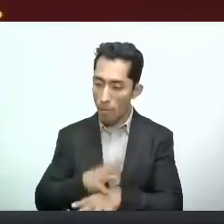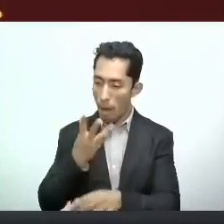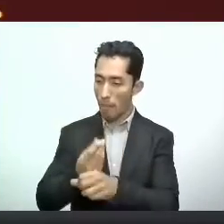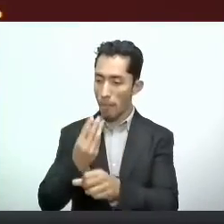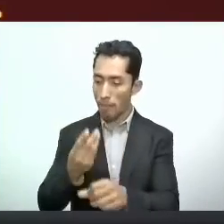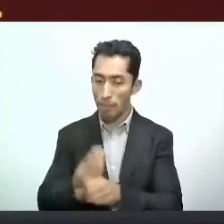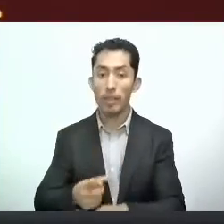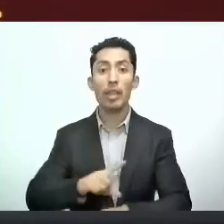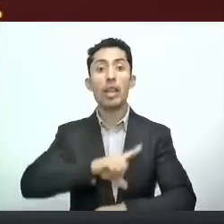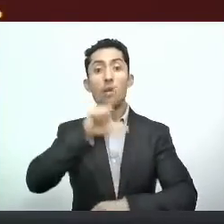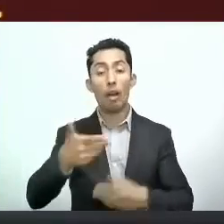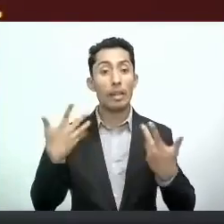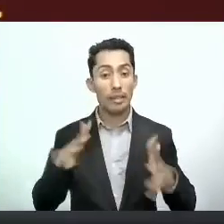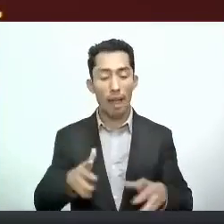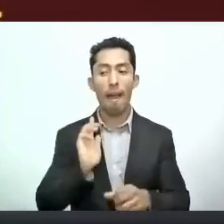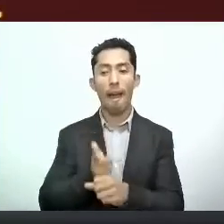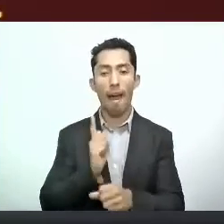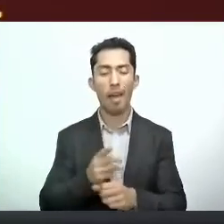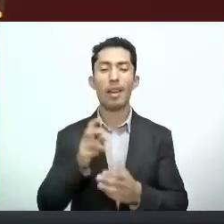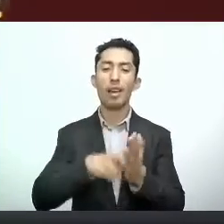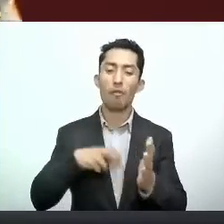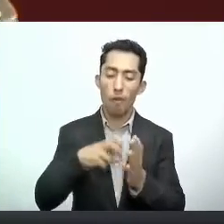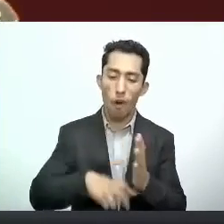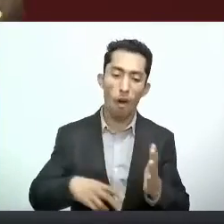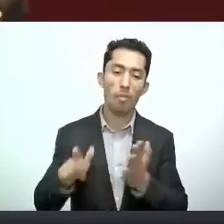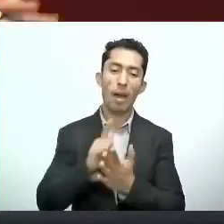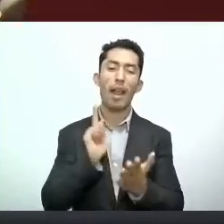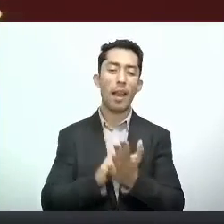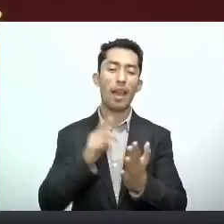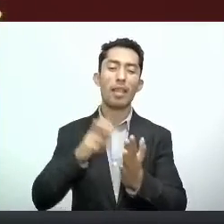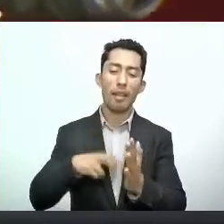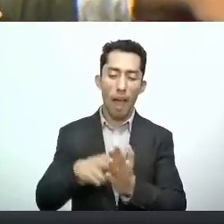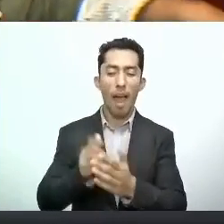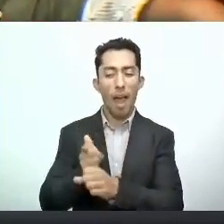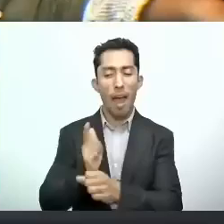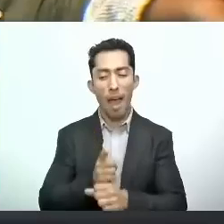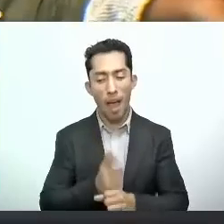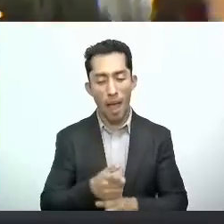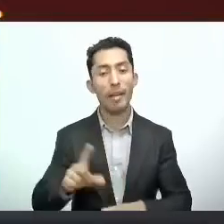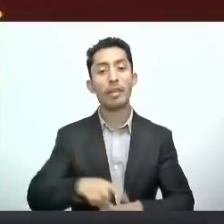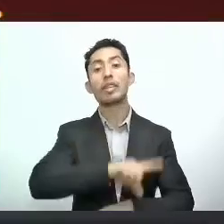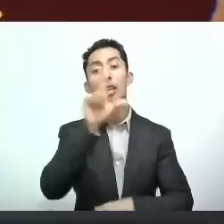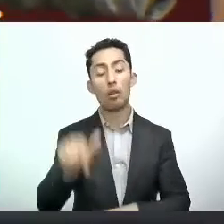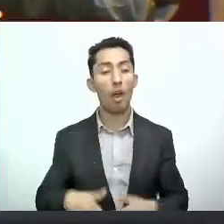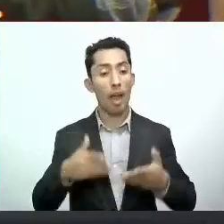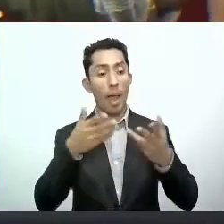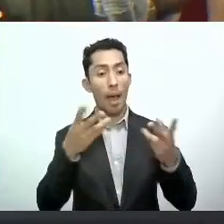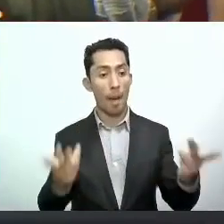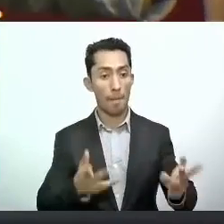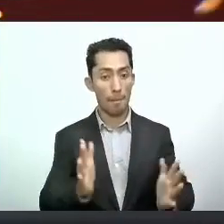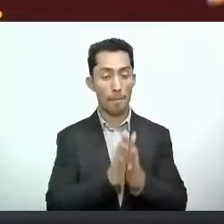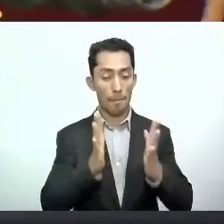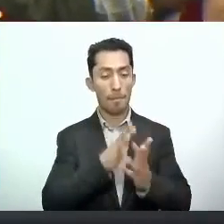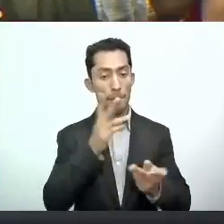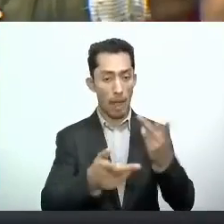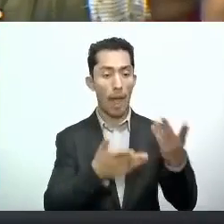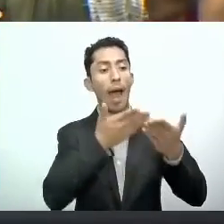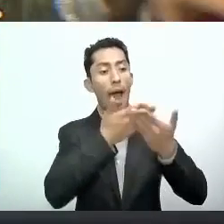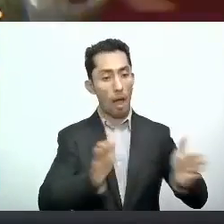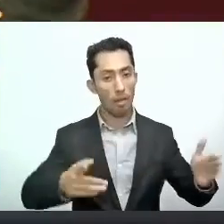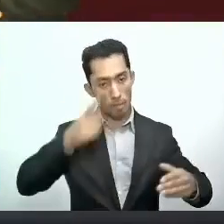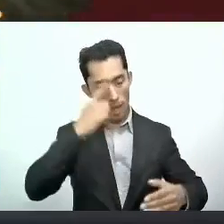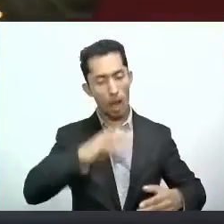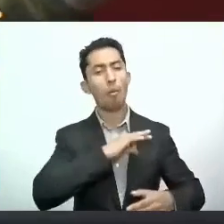que tiene que haber reformas legislativas, entonces en un marco de parlamento abierto, que también lo tienen para modificar ciertas